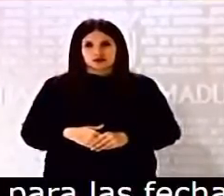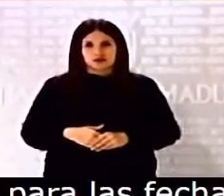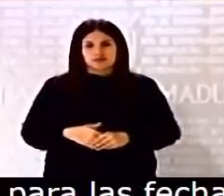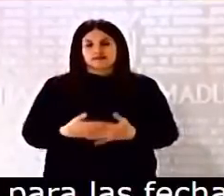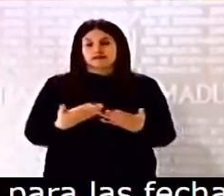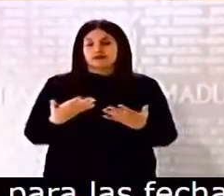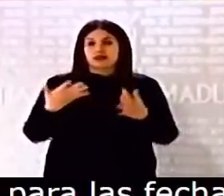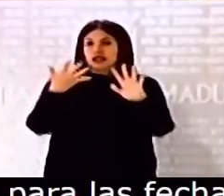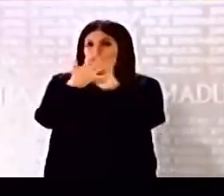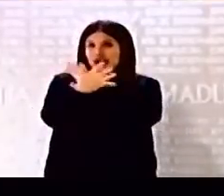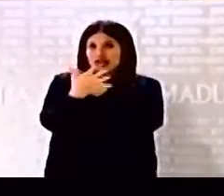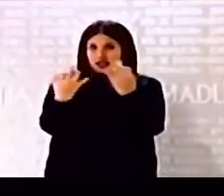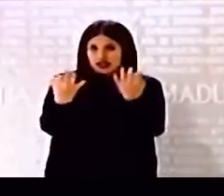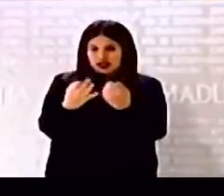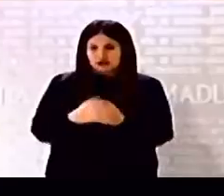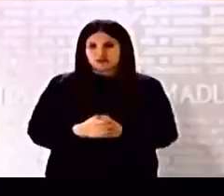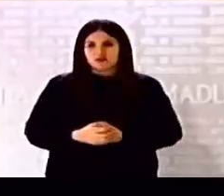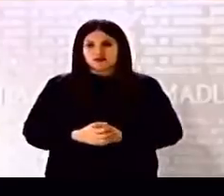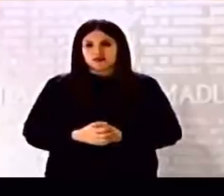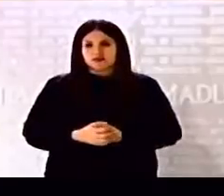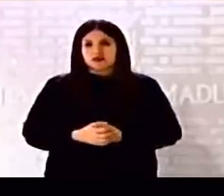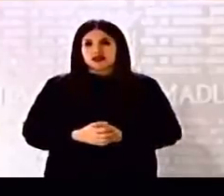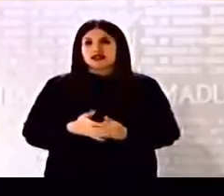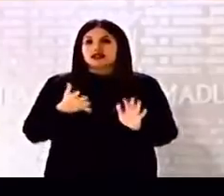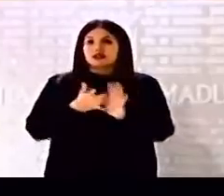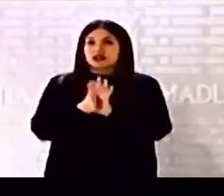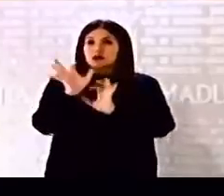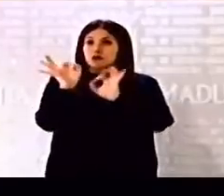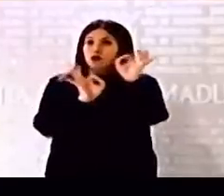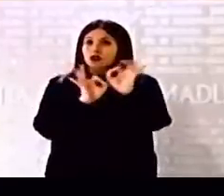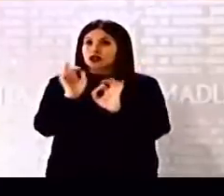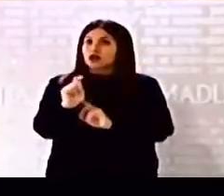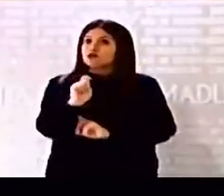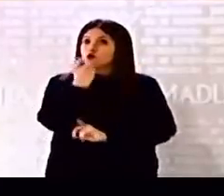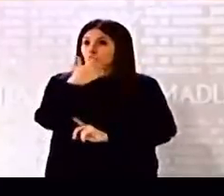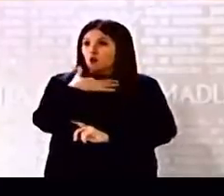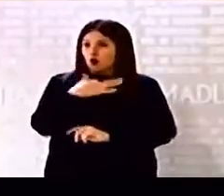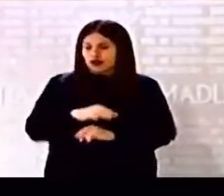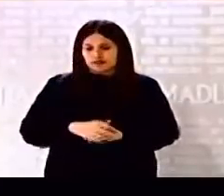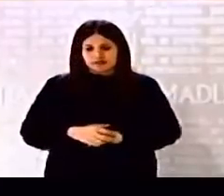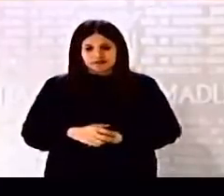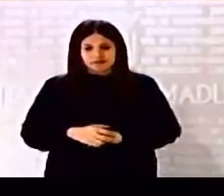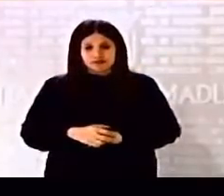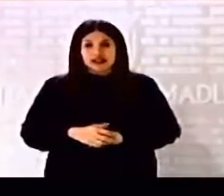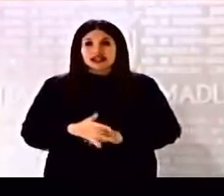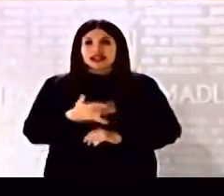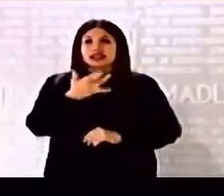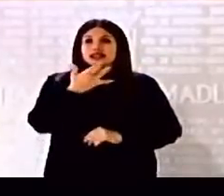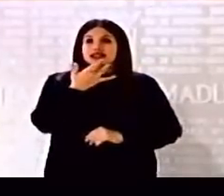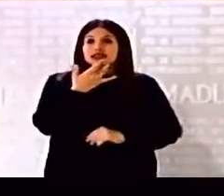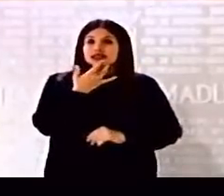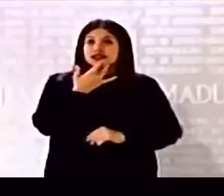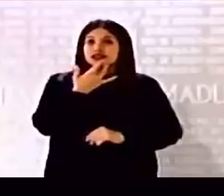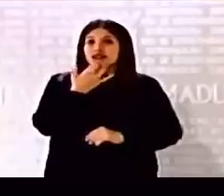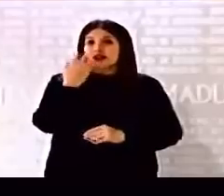Es decir, con eso alcanzaríamos el porcentaje. Si nos vamos al escenario,